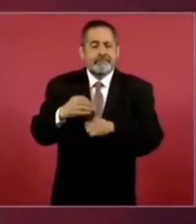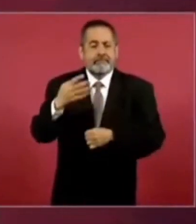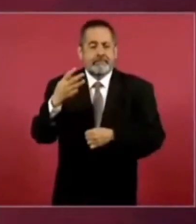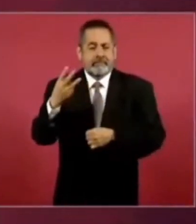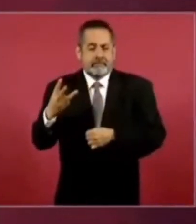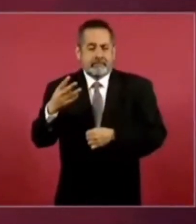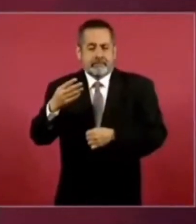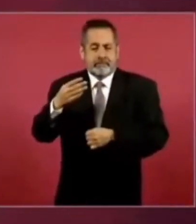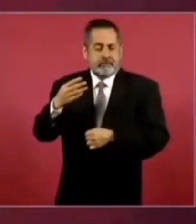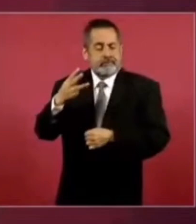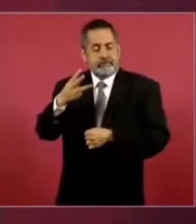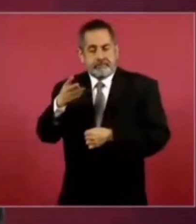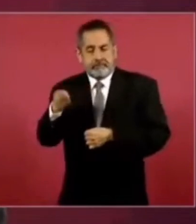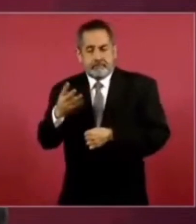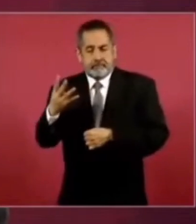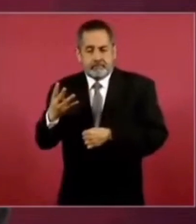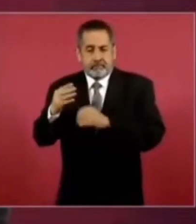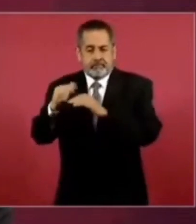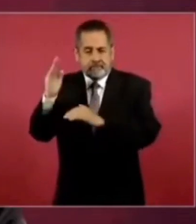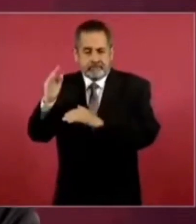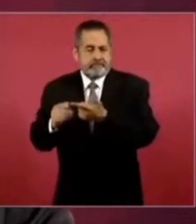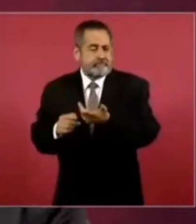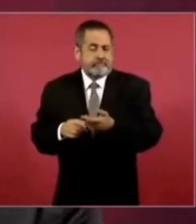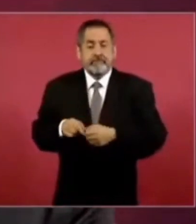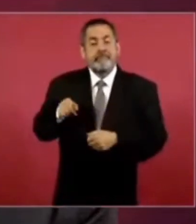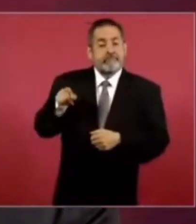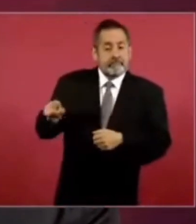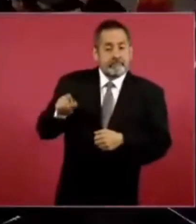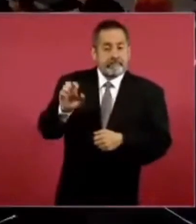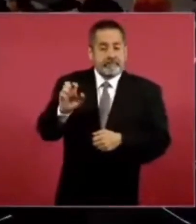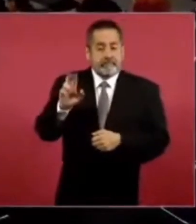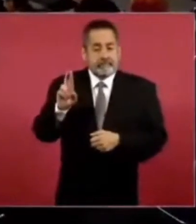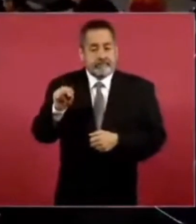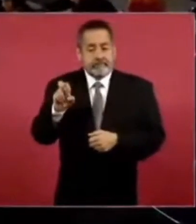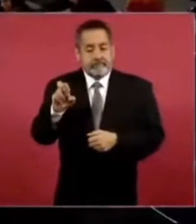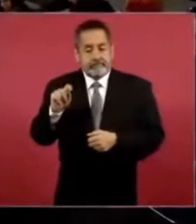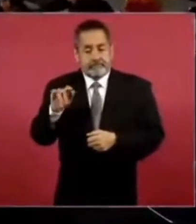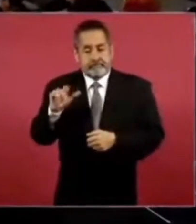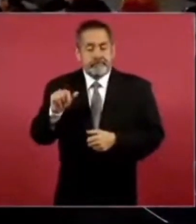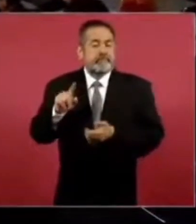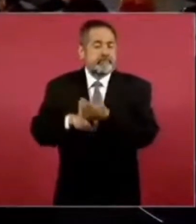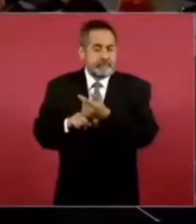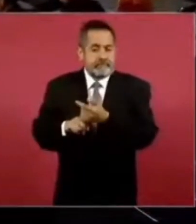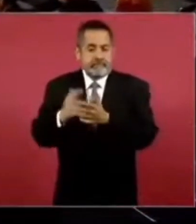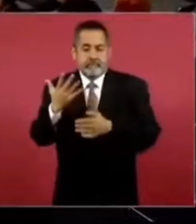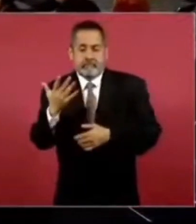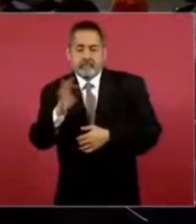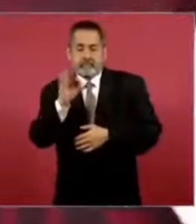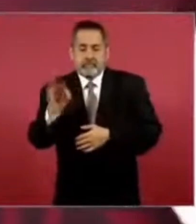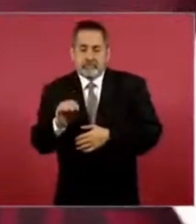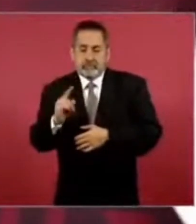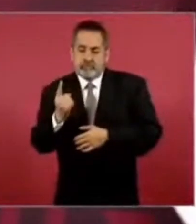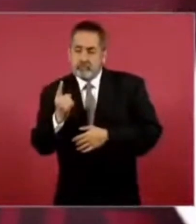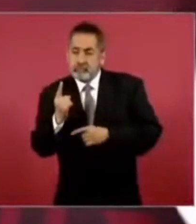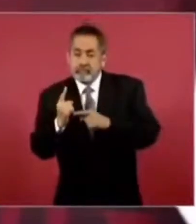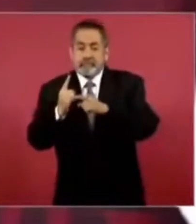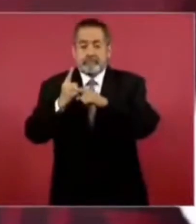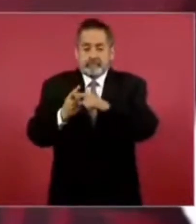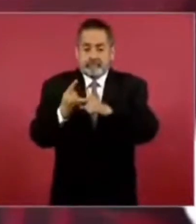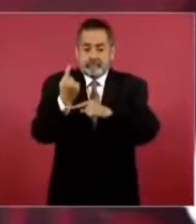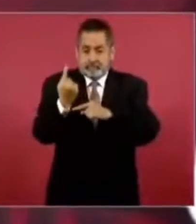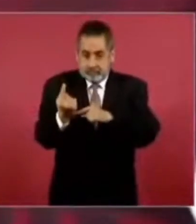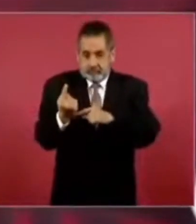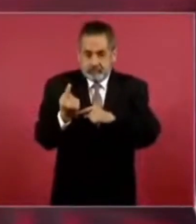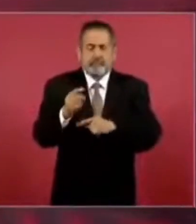calificada porque Ernestina Godoy Sí Cuenta con la mayoría pero no con la